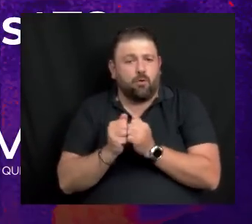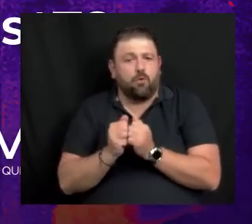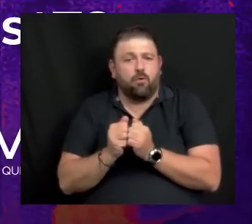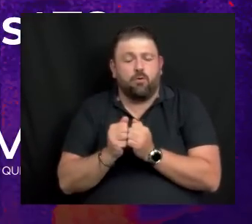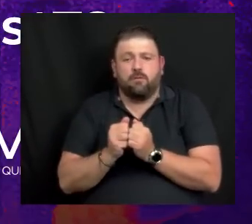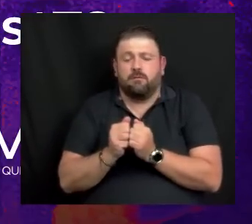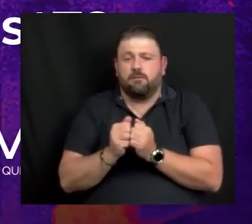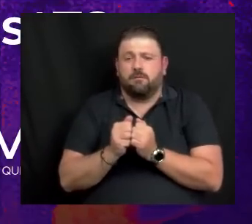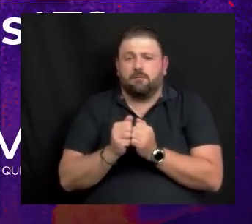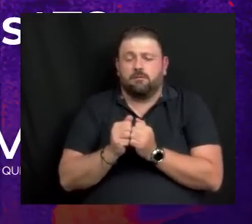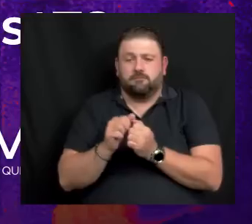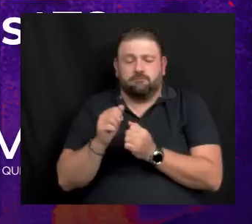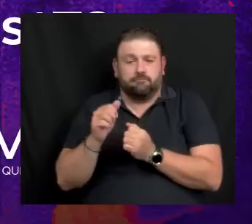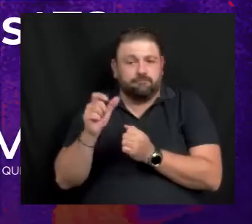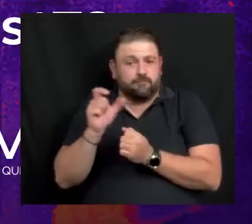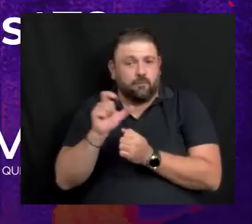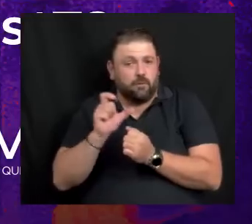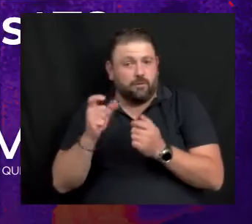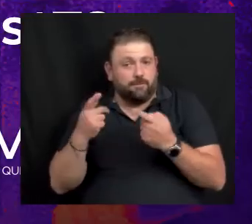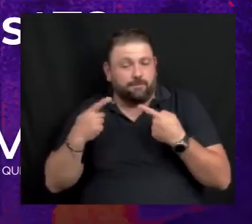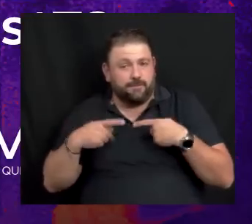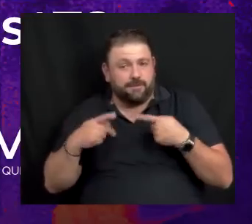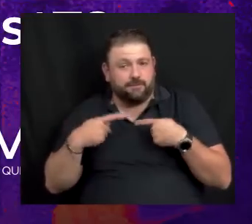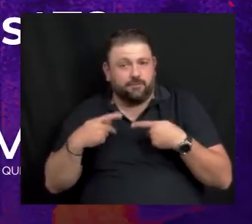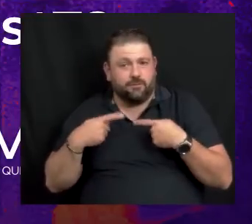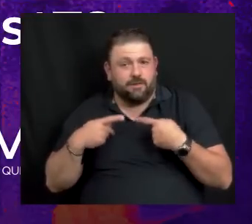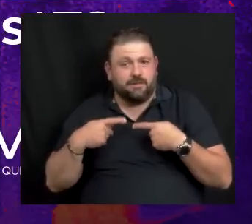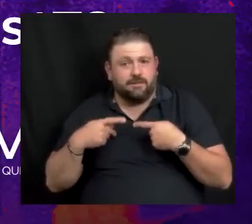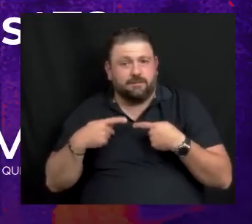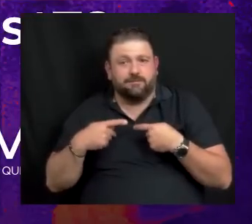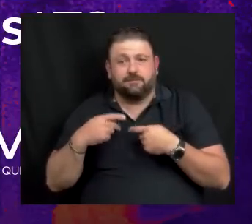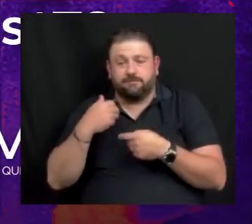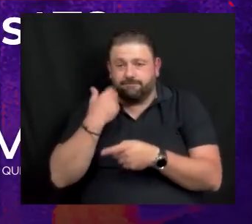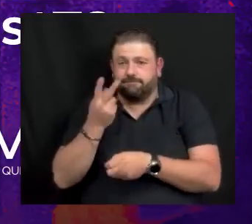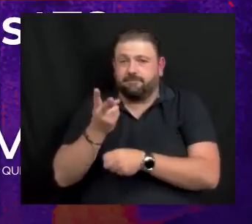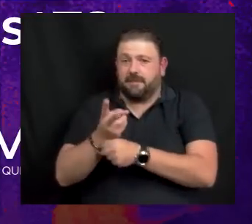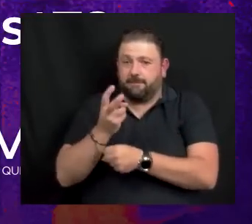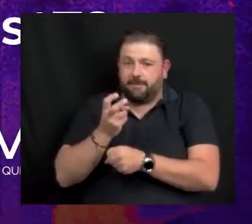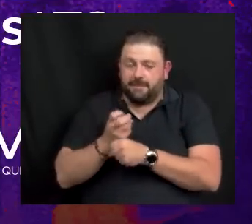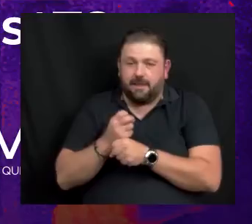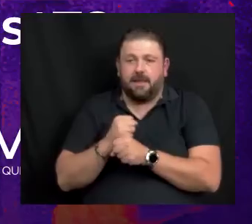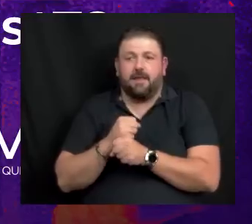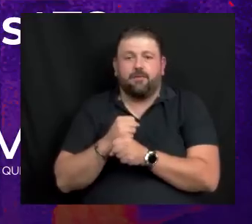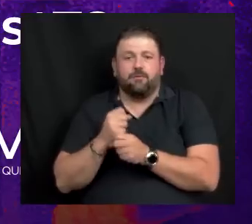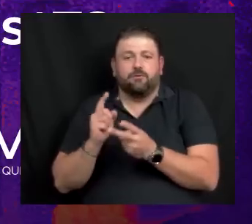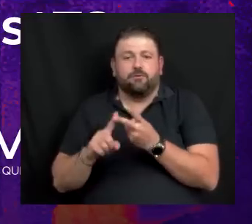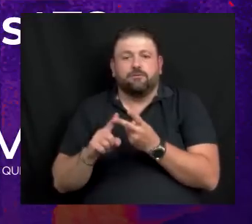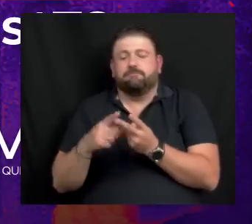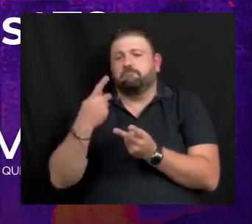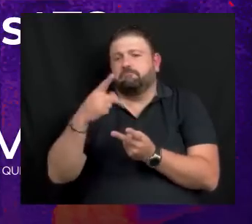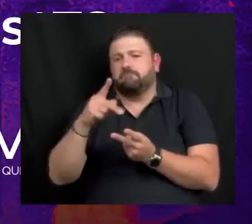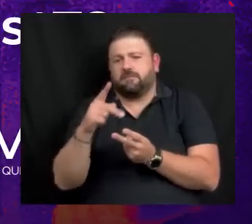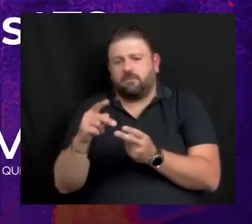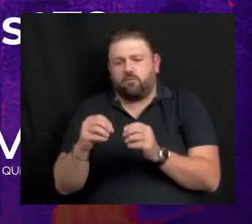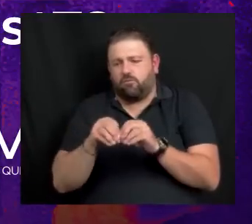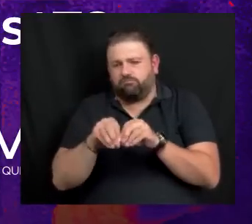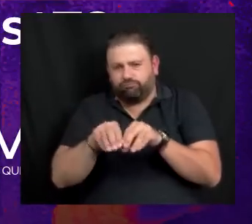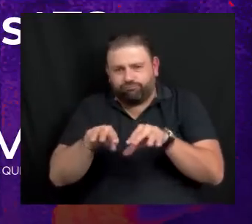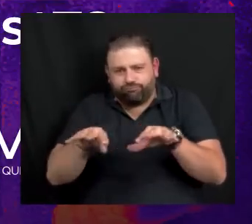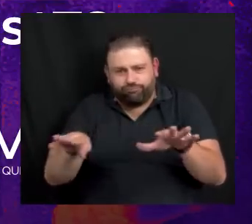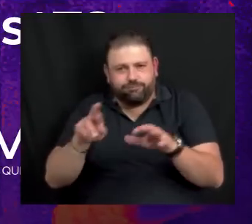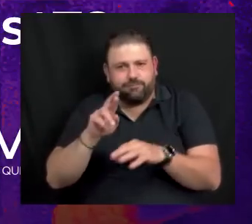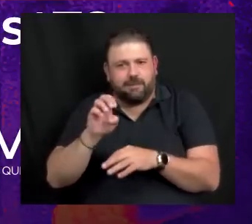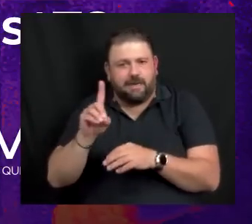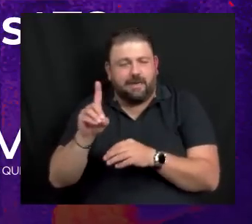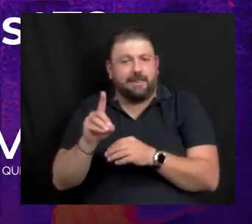10 personas que lleves de invitados de tu red a vivir